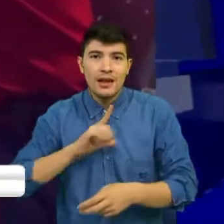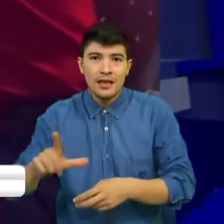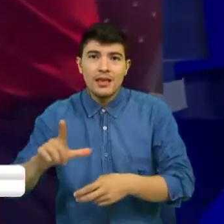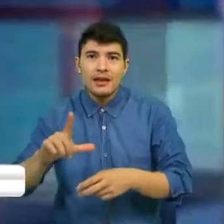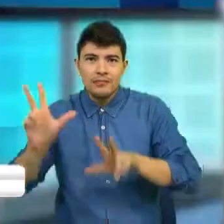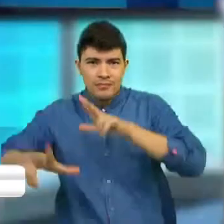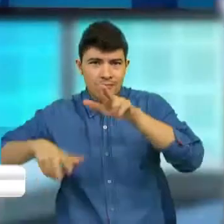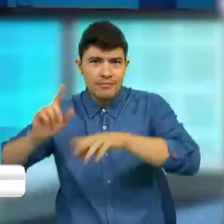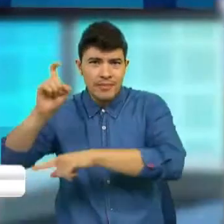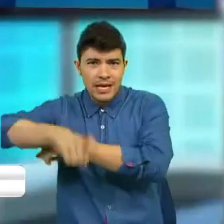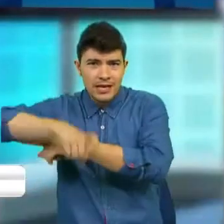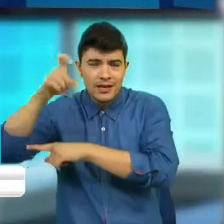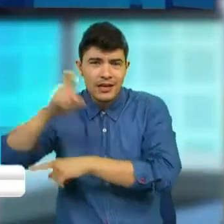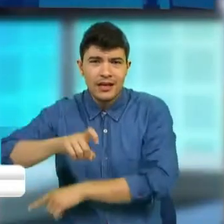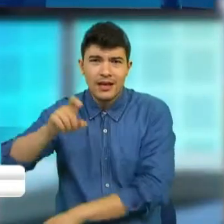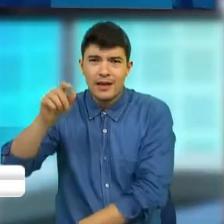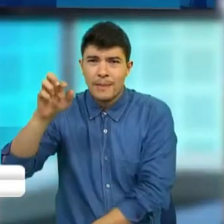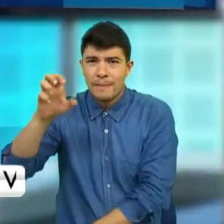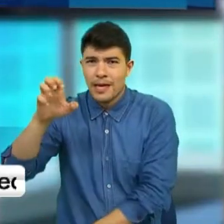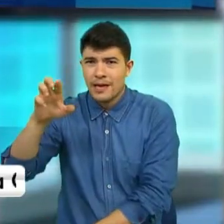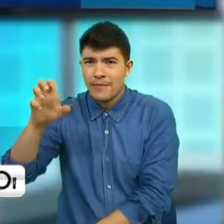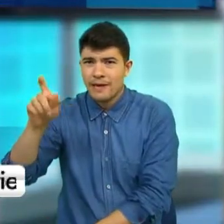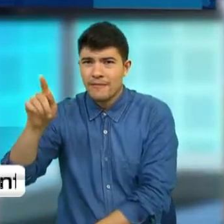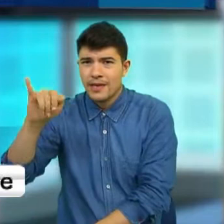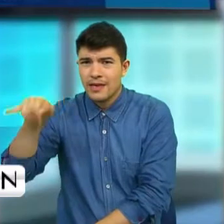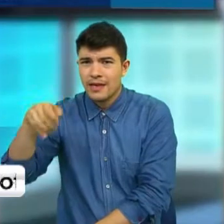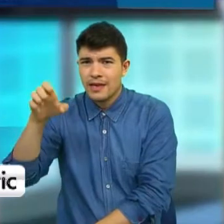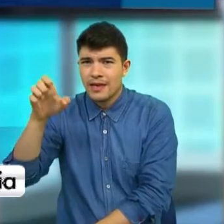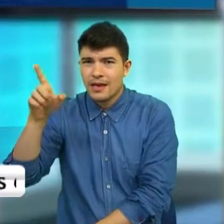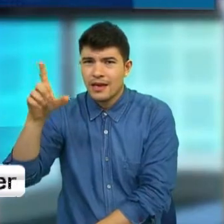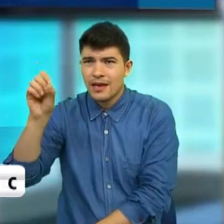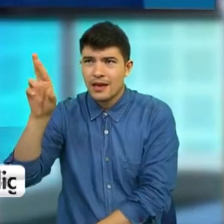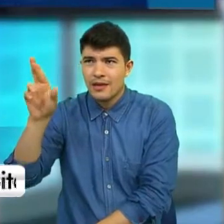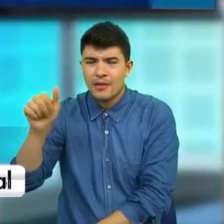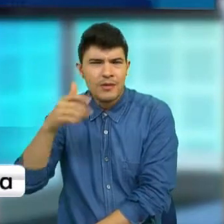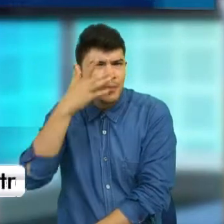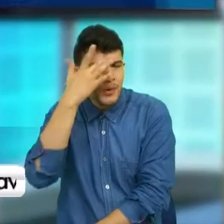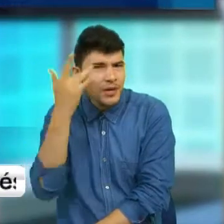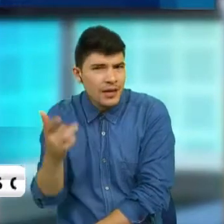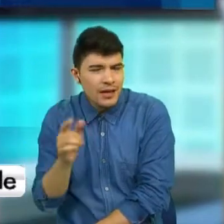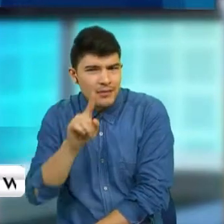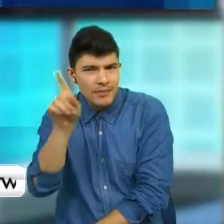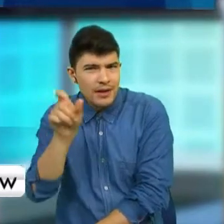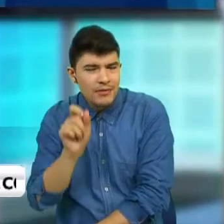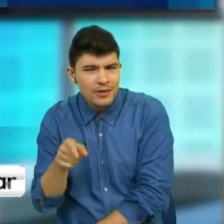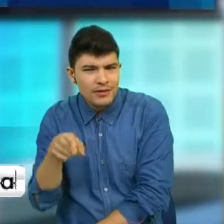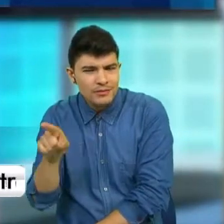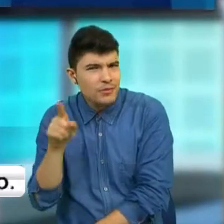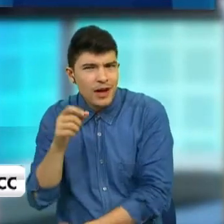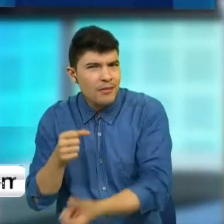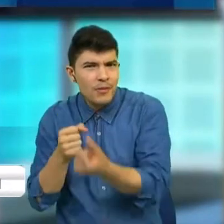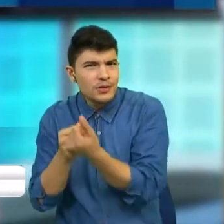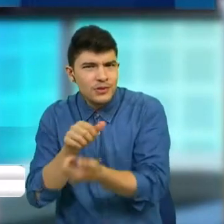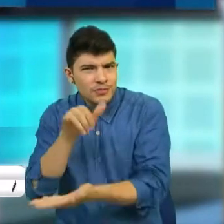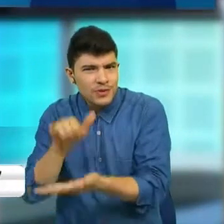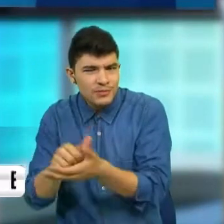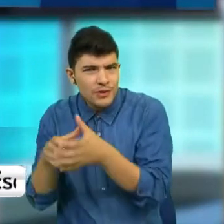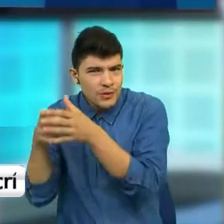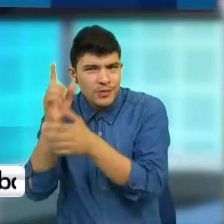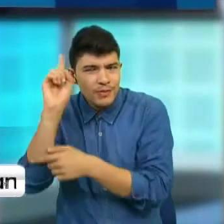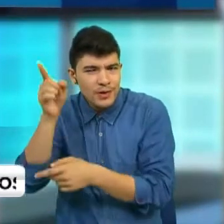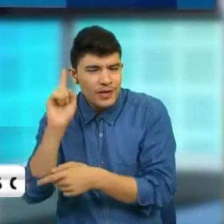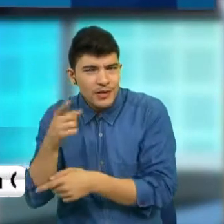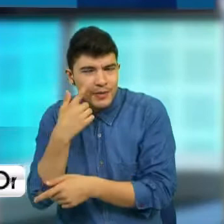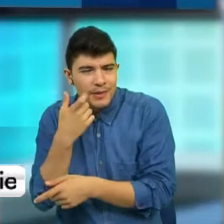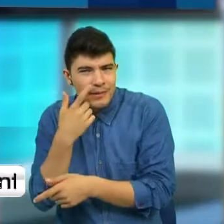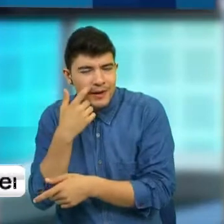Figueroa. La pregunta es, ¿por qué Mauricio no quiso aspirar por el mismo movimiento de su padre? ¿Por qué Opción